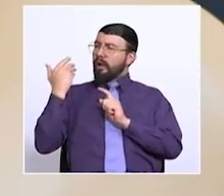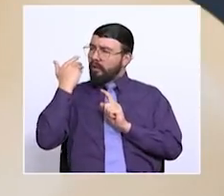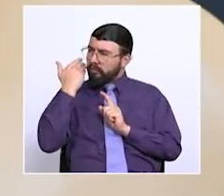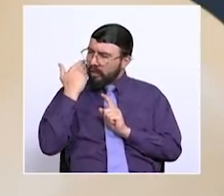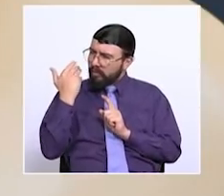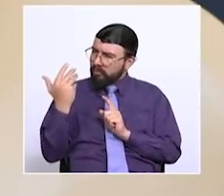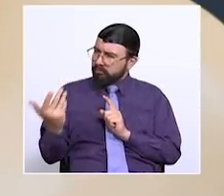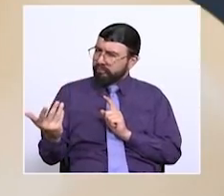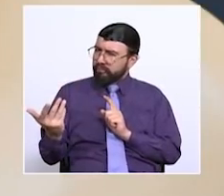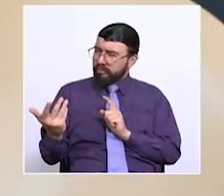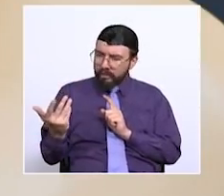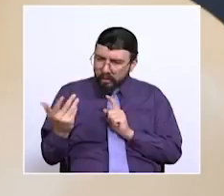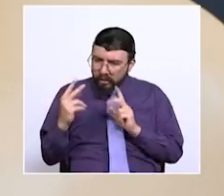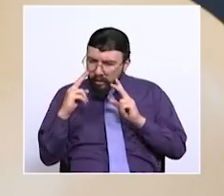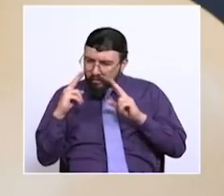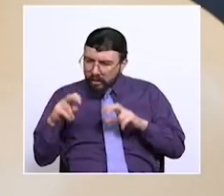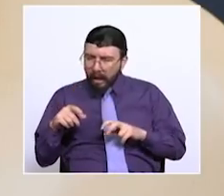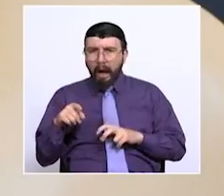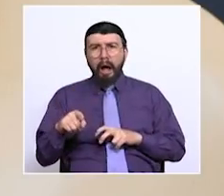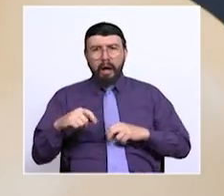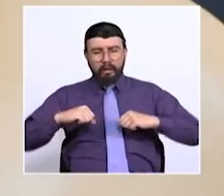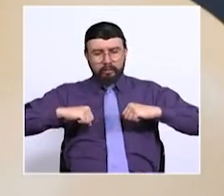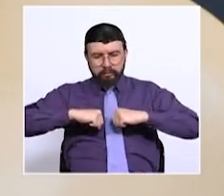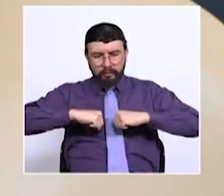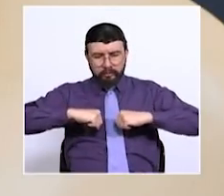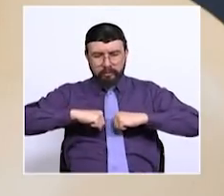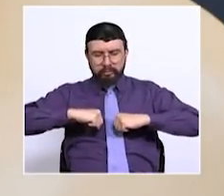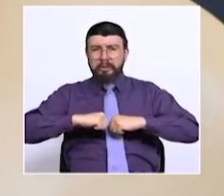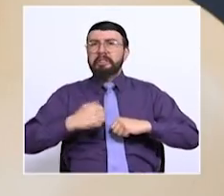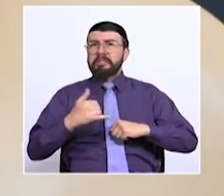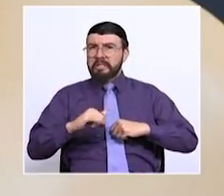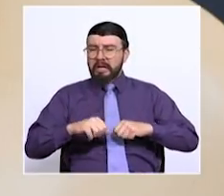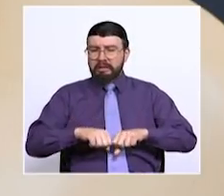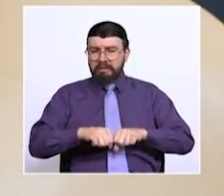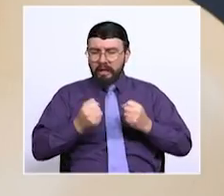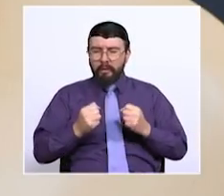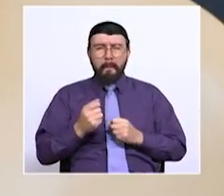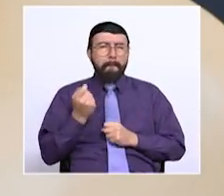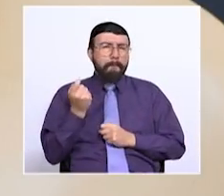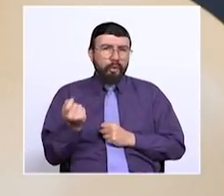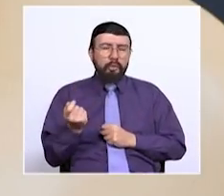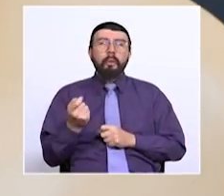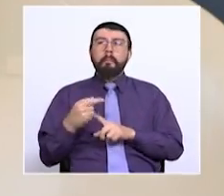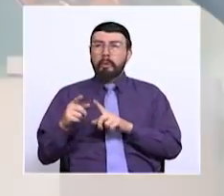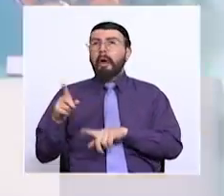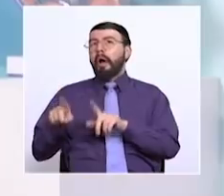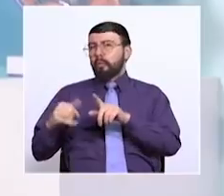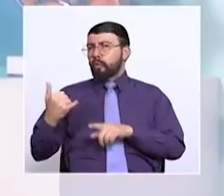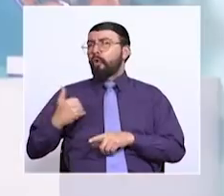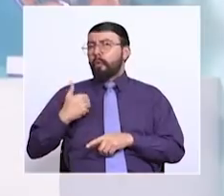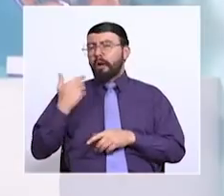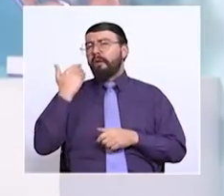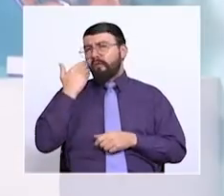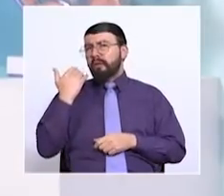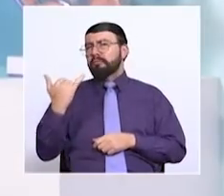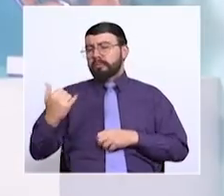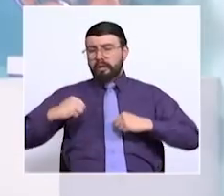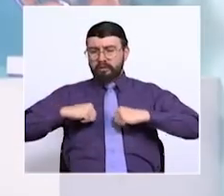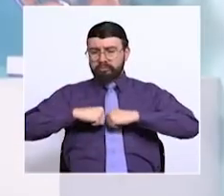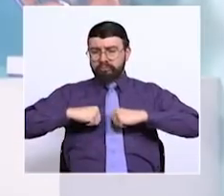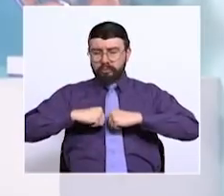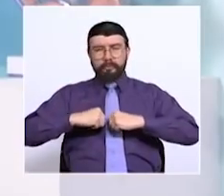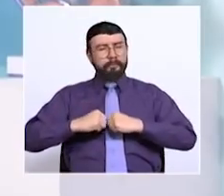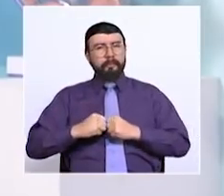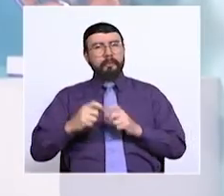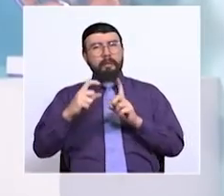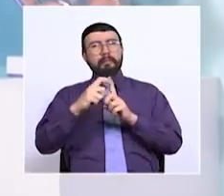patologías degenerativas, ¿cierto? Son muy contados, pero también se dan los jóvenes. Entonces, ¿qué es un proceso